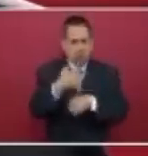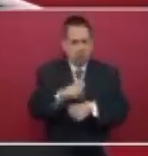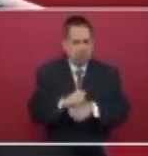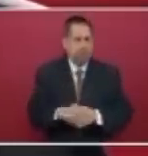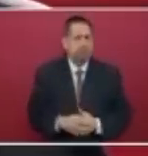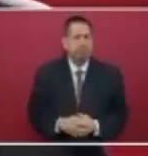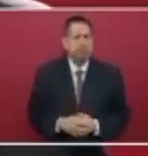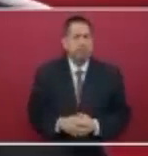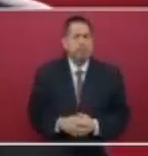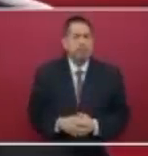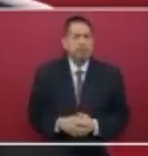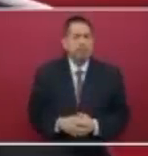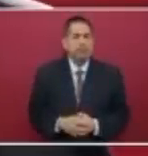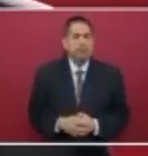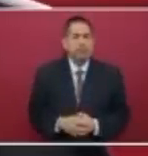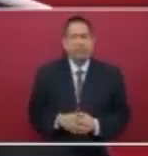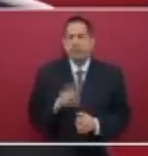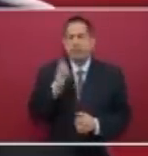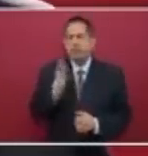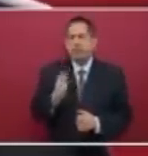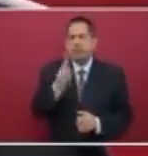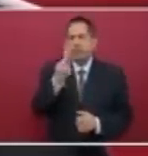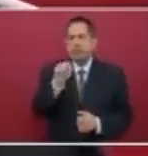va a consistir